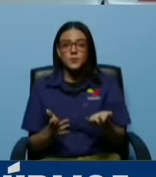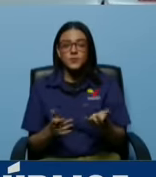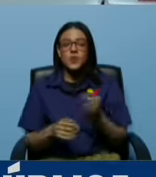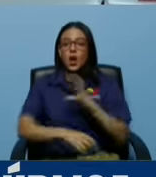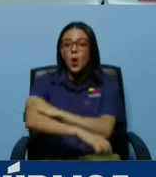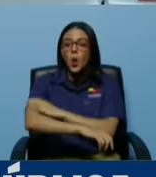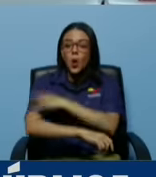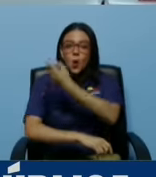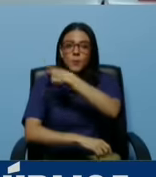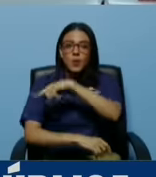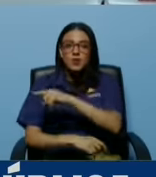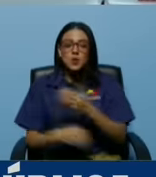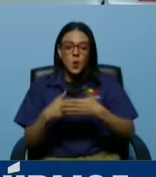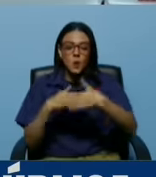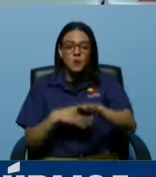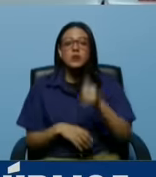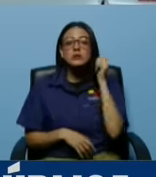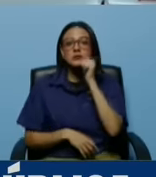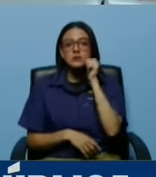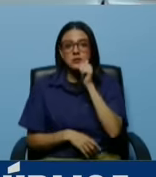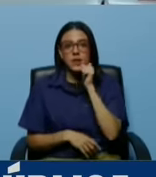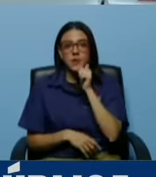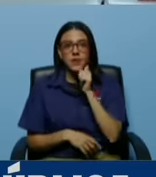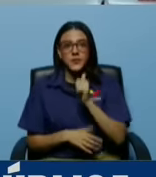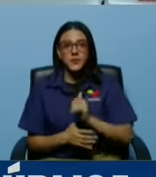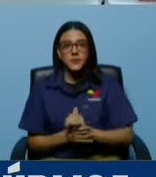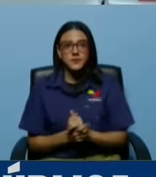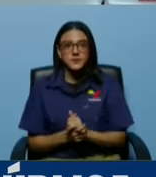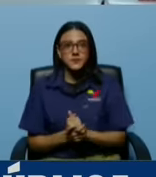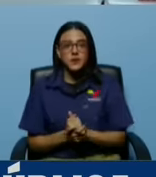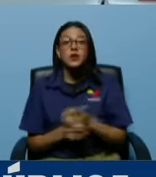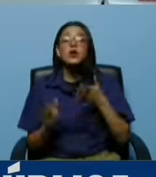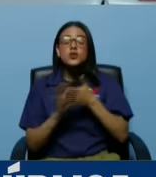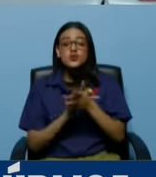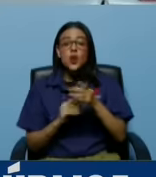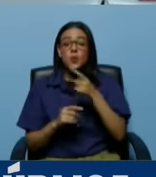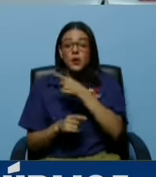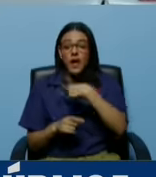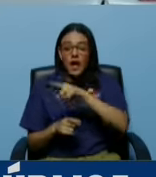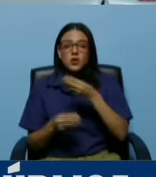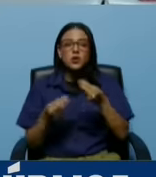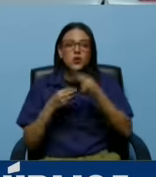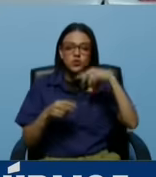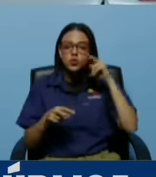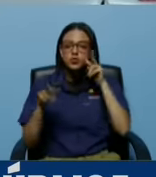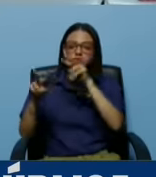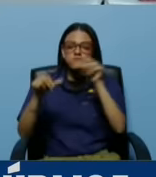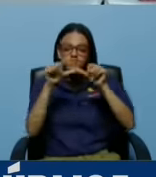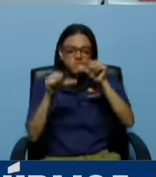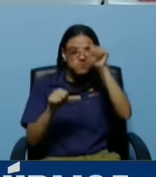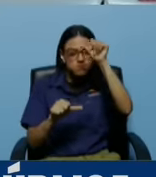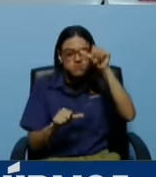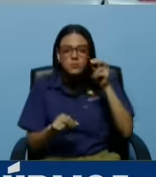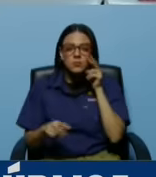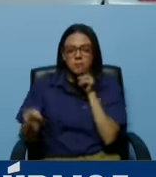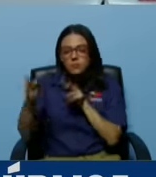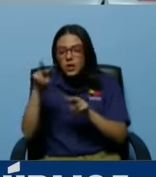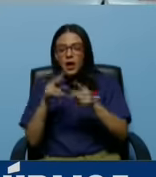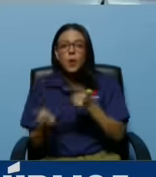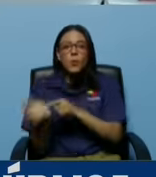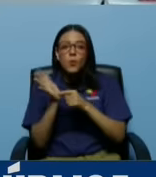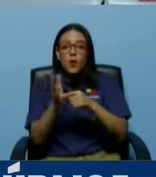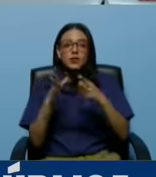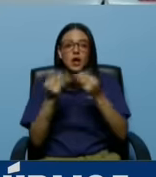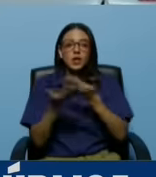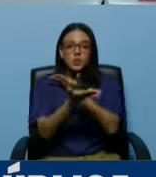opositora este sábado. De esos casos vamos ahora a desglosar, mostrando a todos